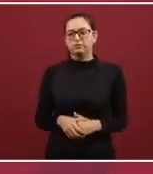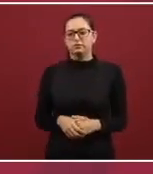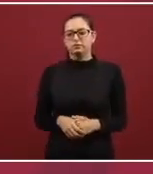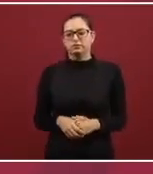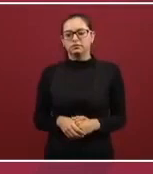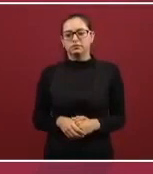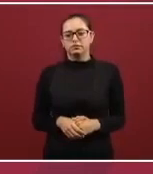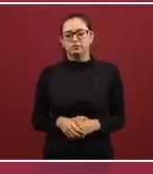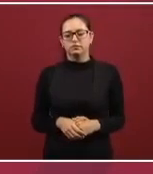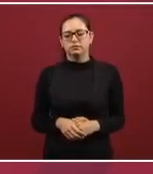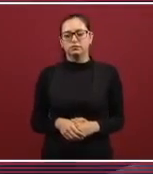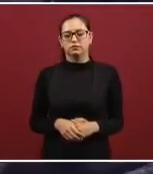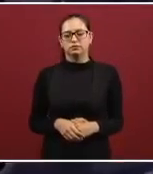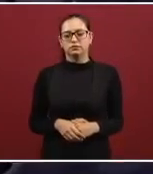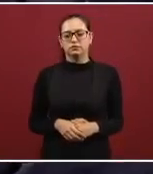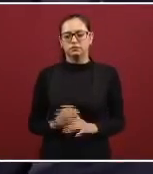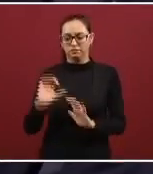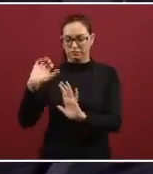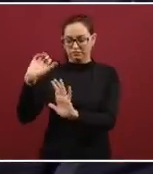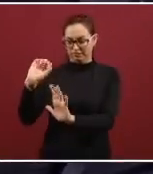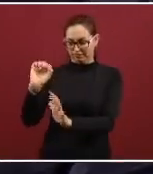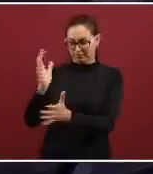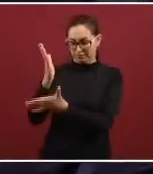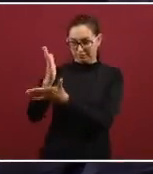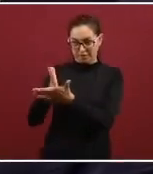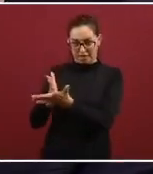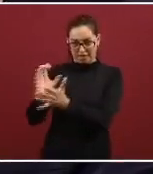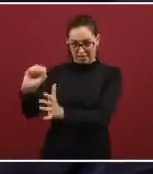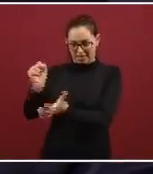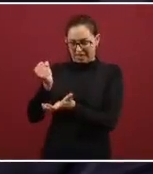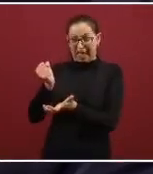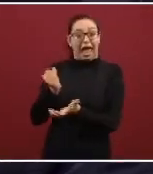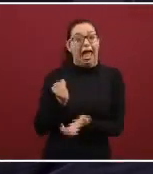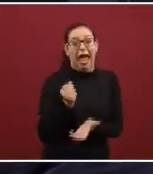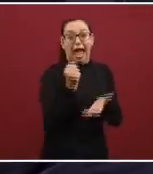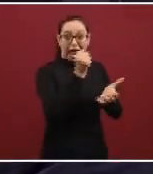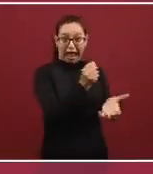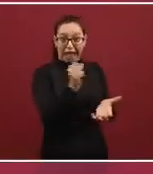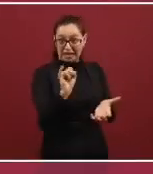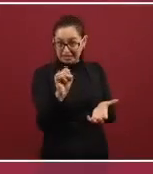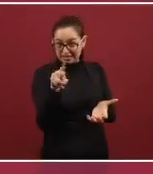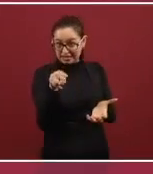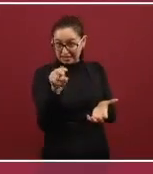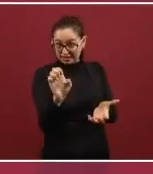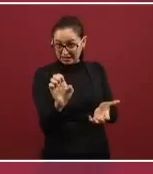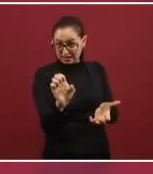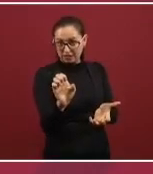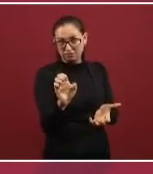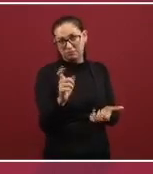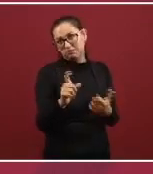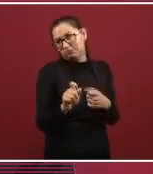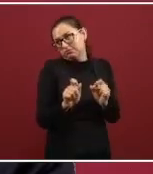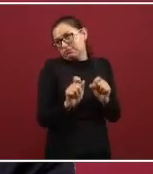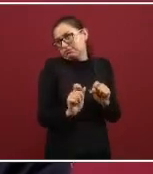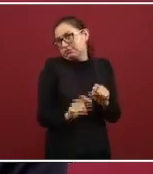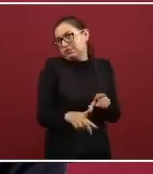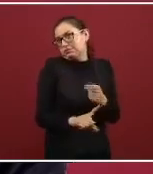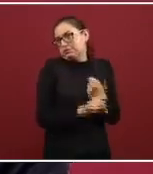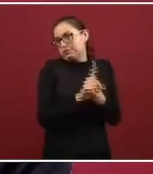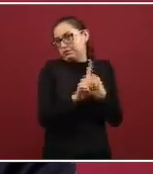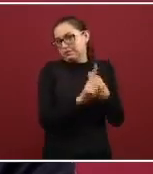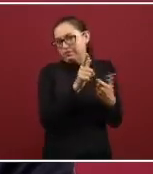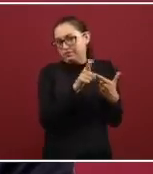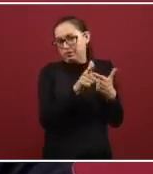todo ese dinero al INE, con todo respeto, porque entonces no se resuelve nada, No, para que no